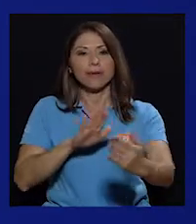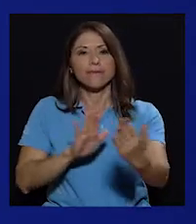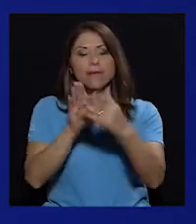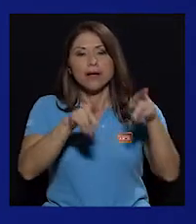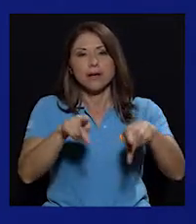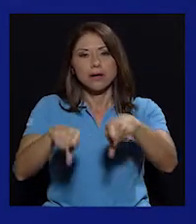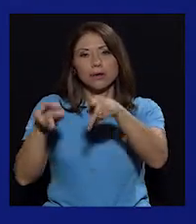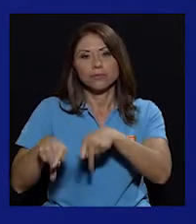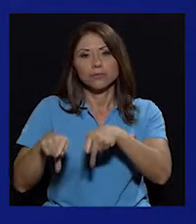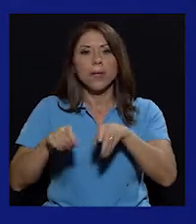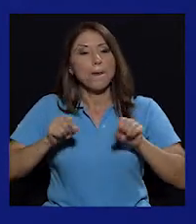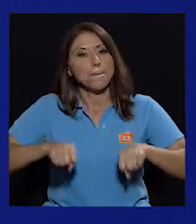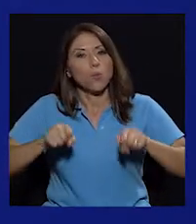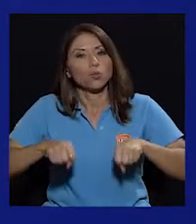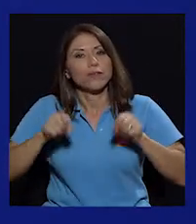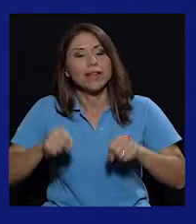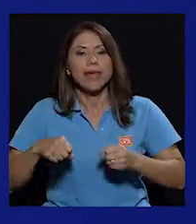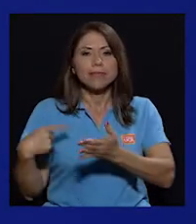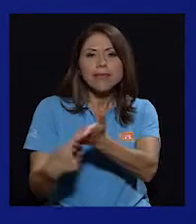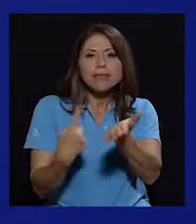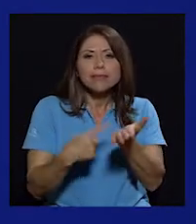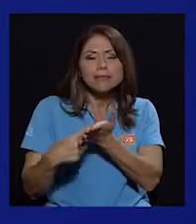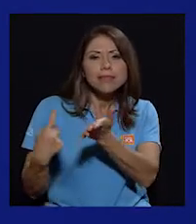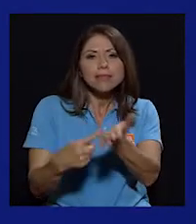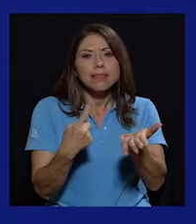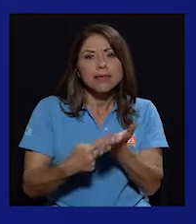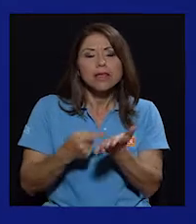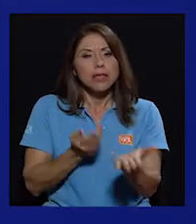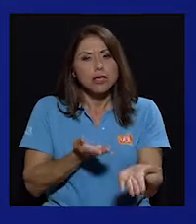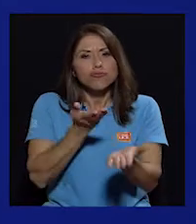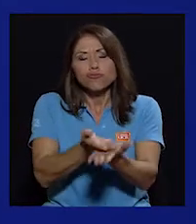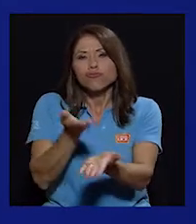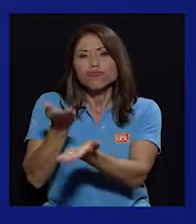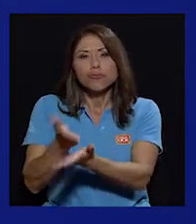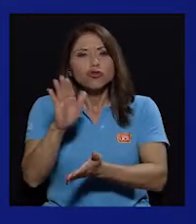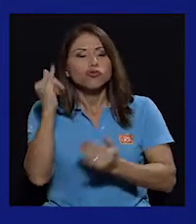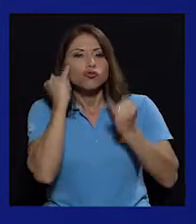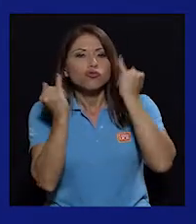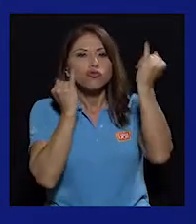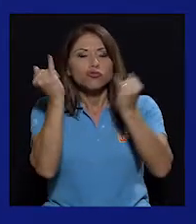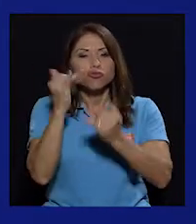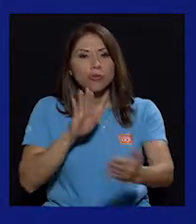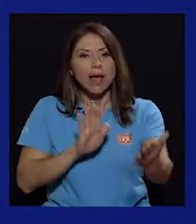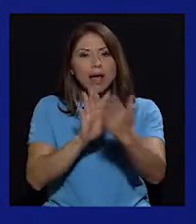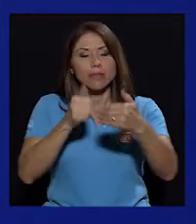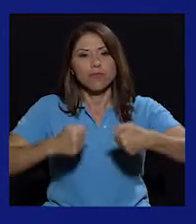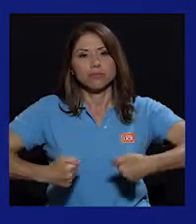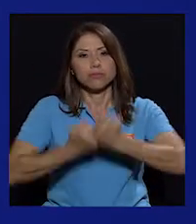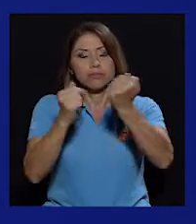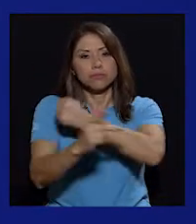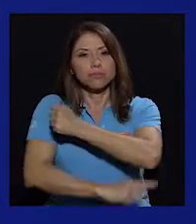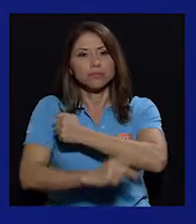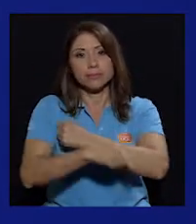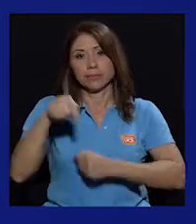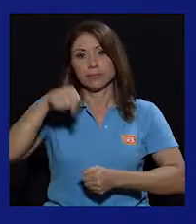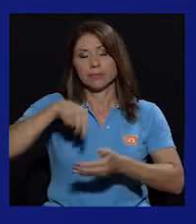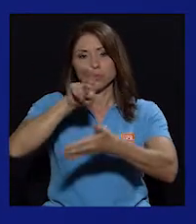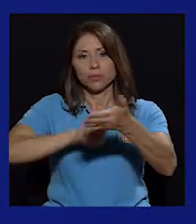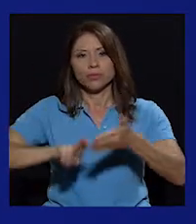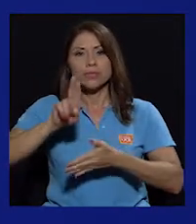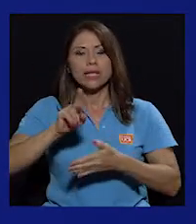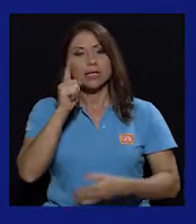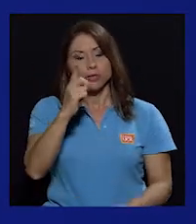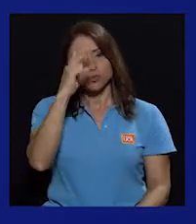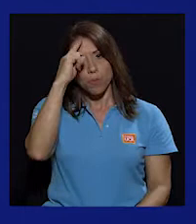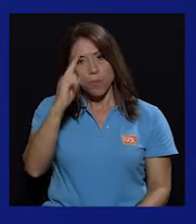la ciudadanía. La posibilidad de disentir y exponer sus posiciones ante los desafíos del país en esta